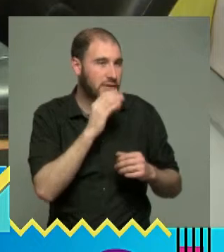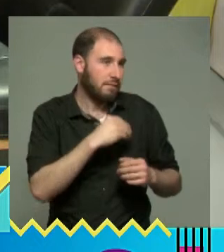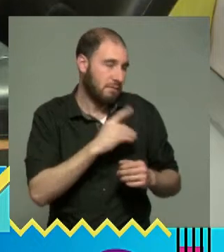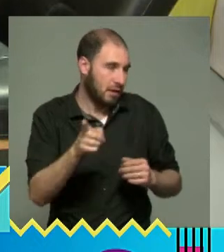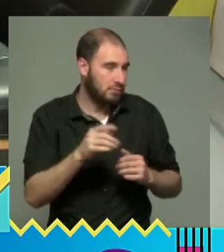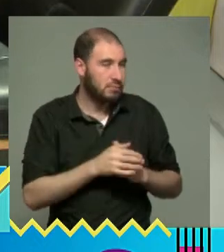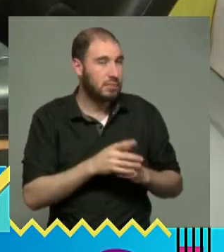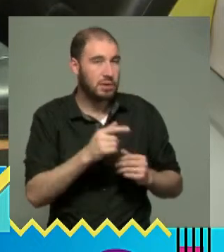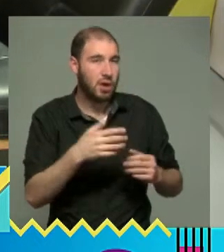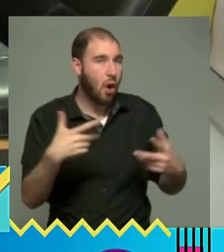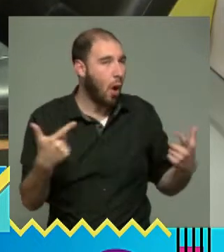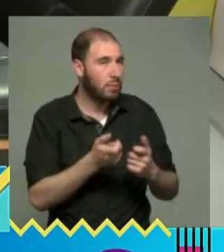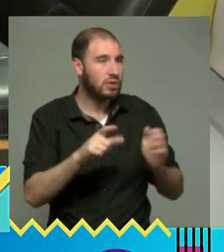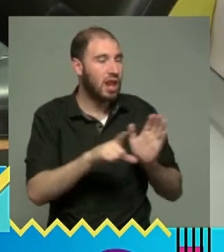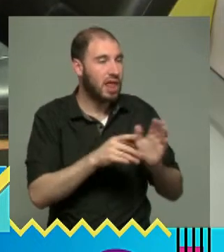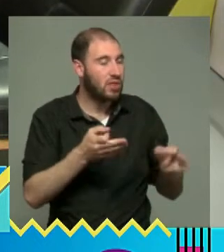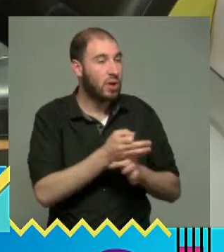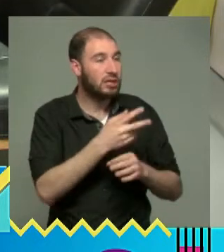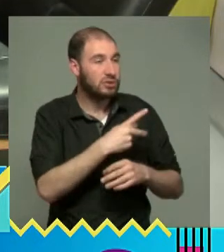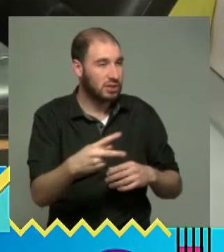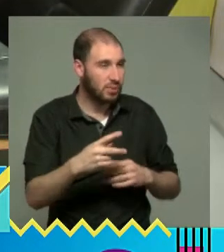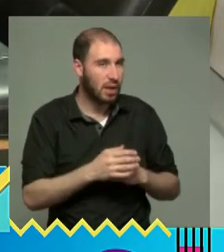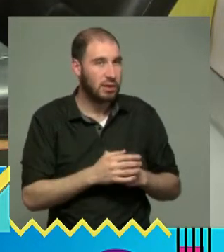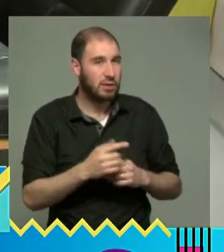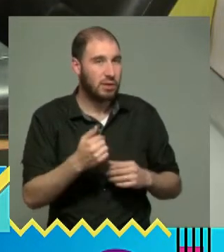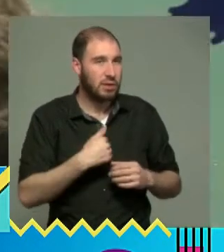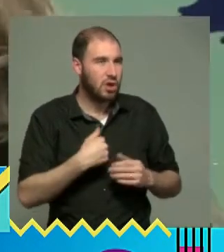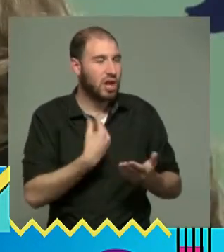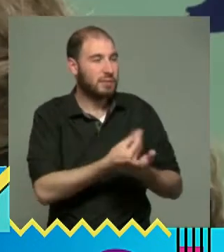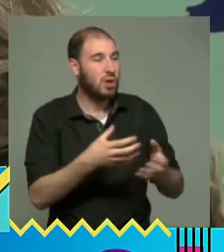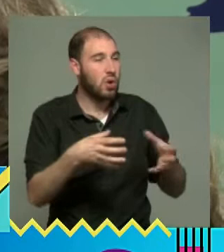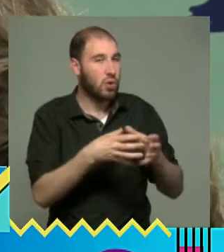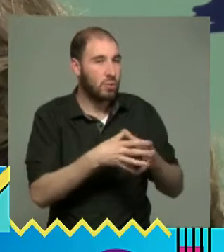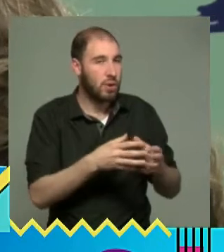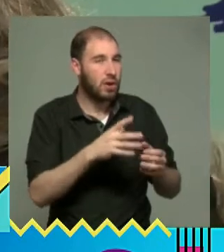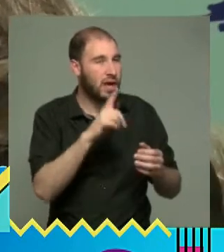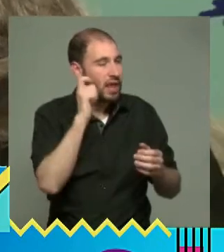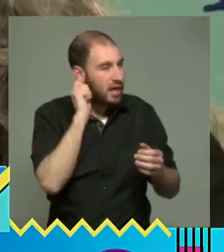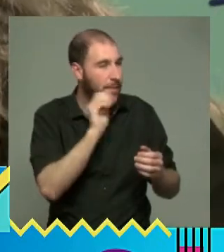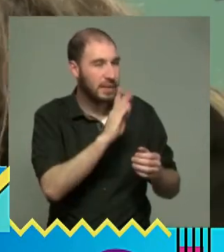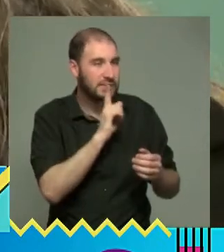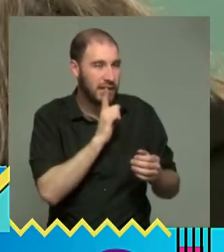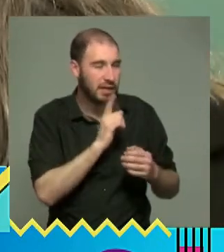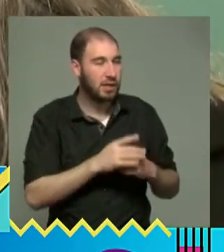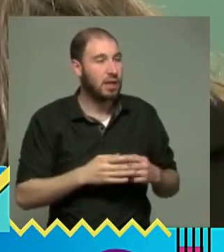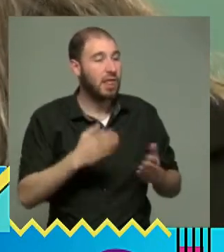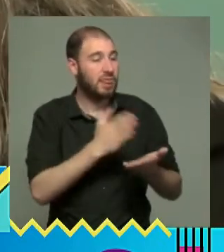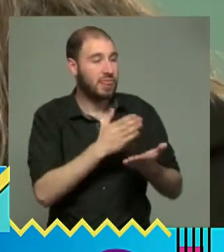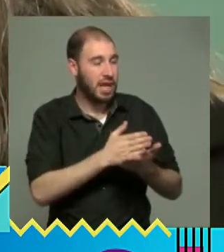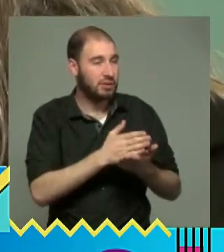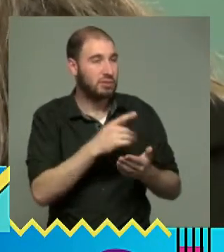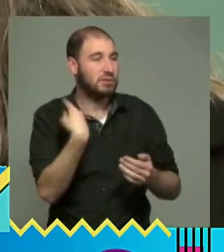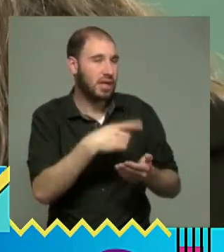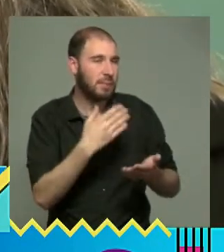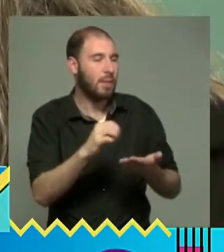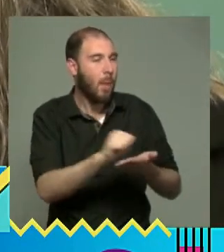¿Sí? que se opuso claramente a la ley de educación sexual integral. En mi caso, yo represento un colectivo que es el colectivo LGBT, cuyos derechos han sido